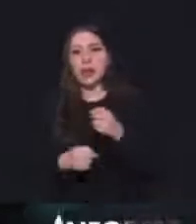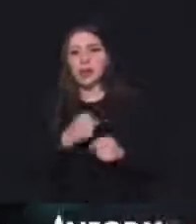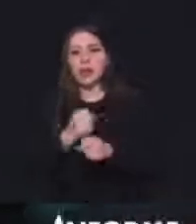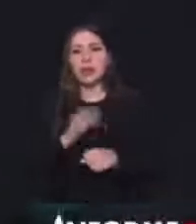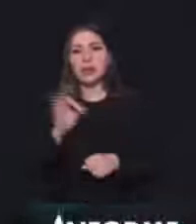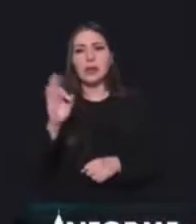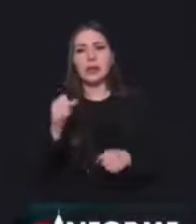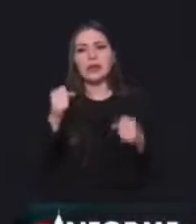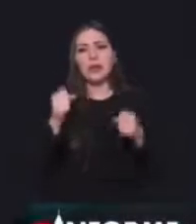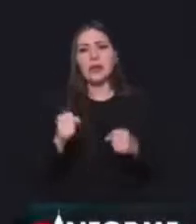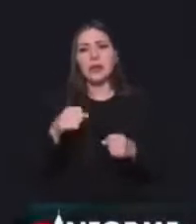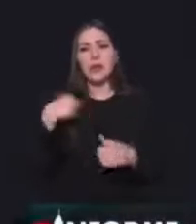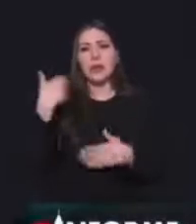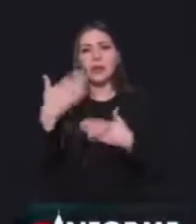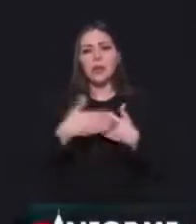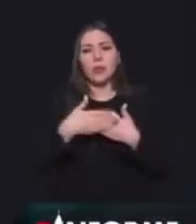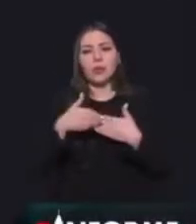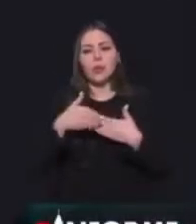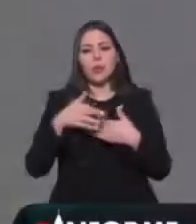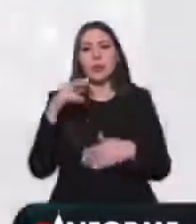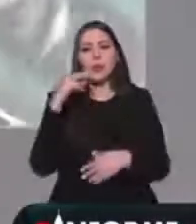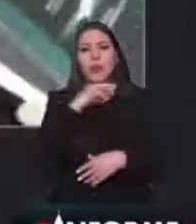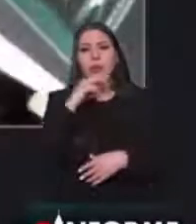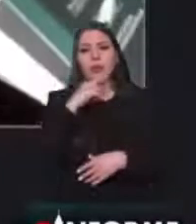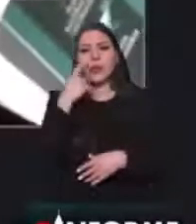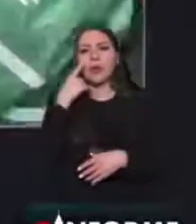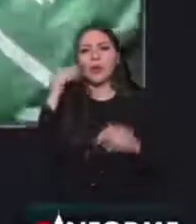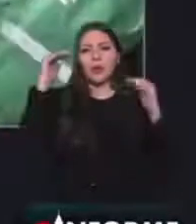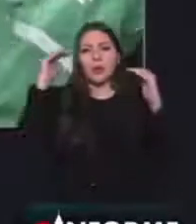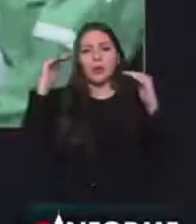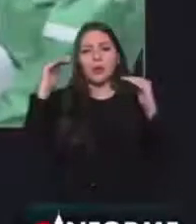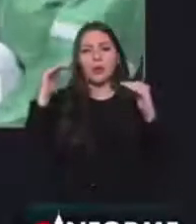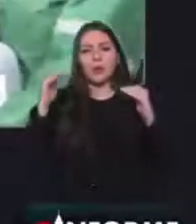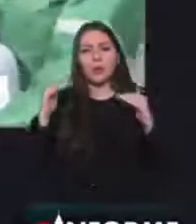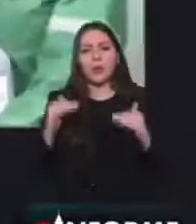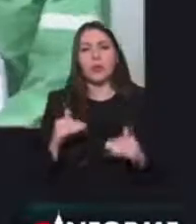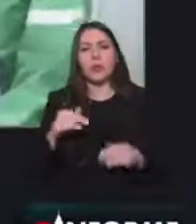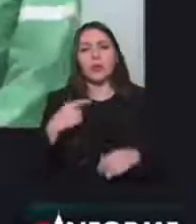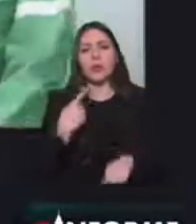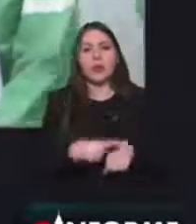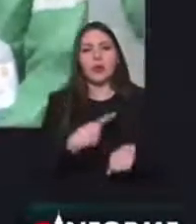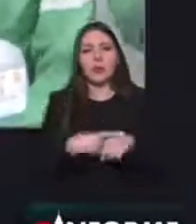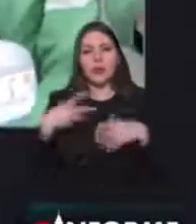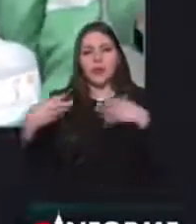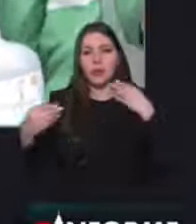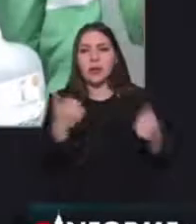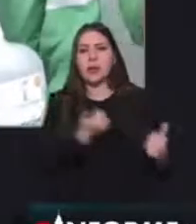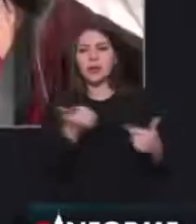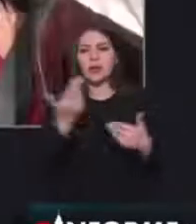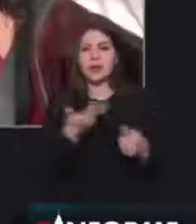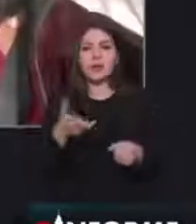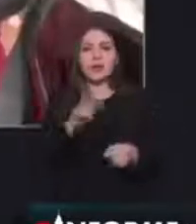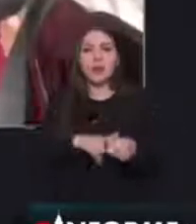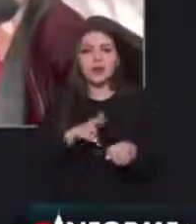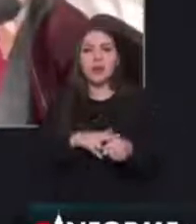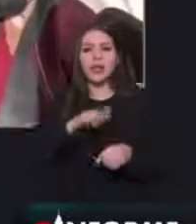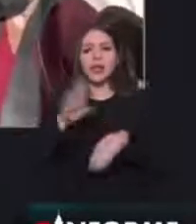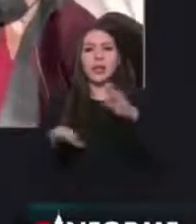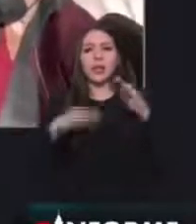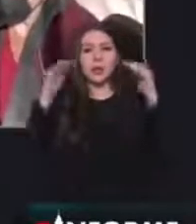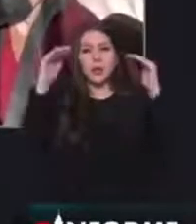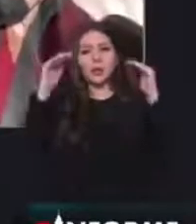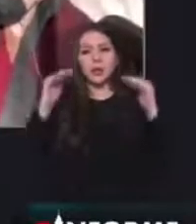ya vamos a empezar a ver pronto que baje la carga de la enfermedad, o sea, las hospitalizaciones y la muerte,